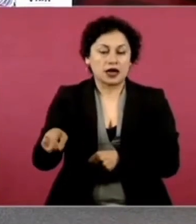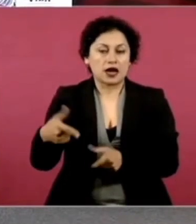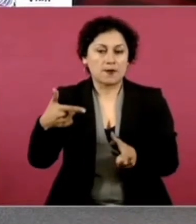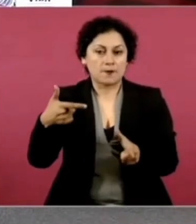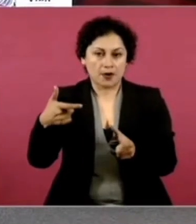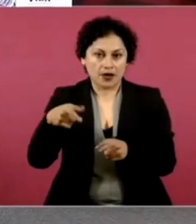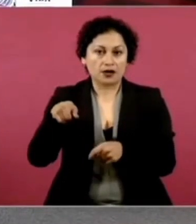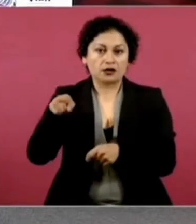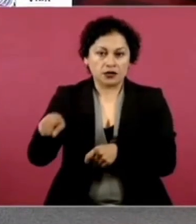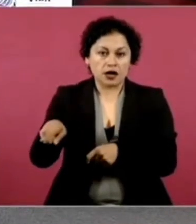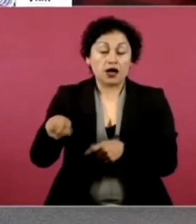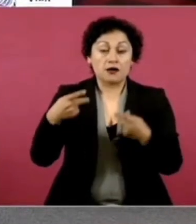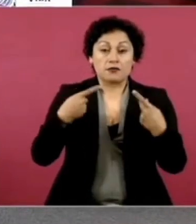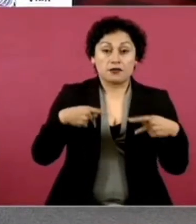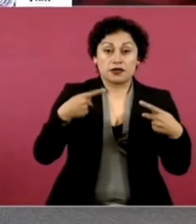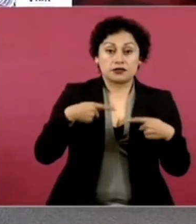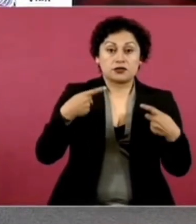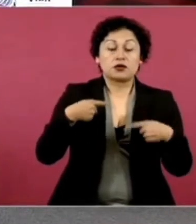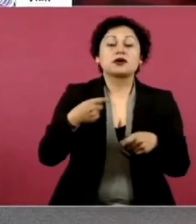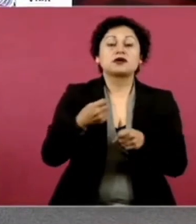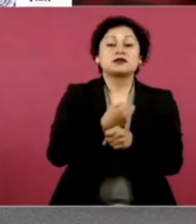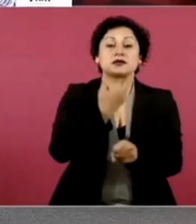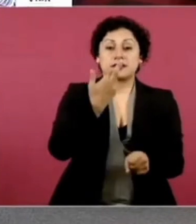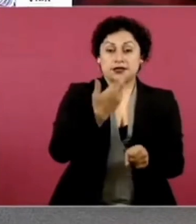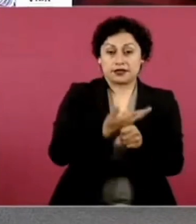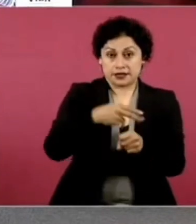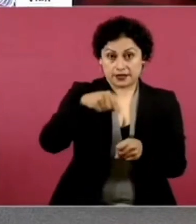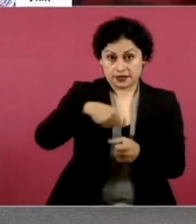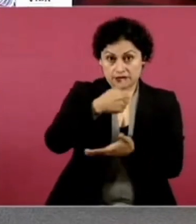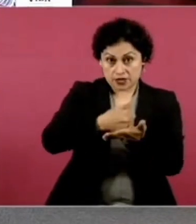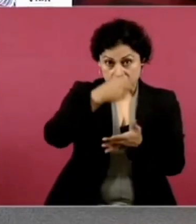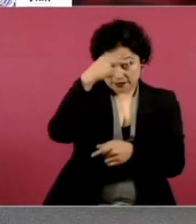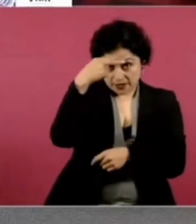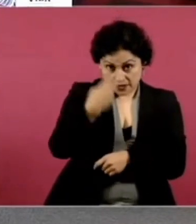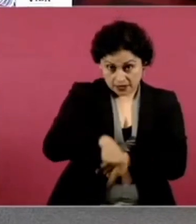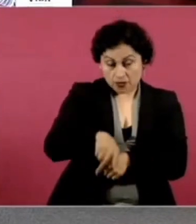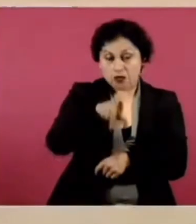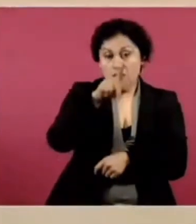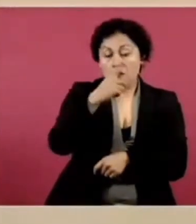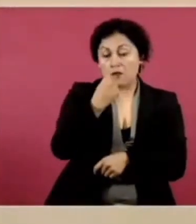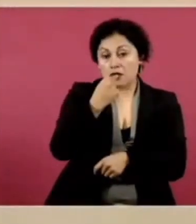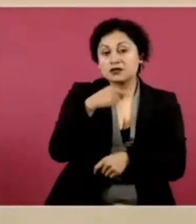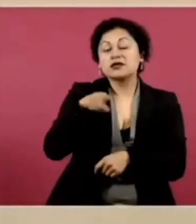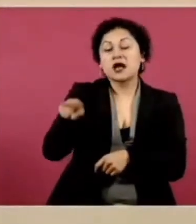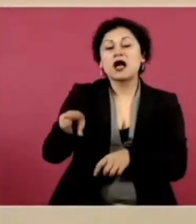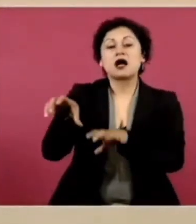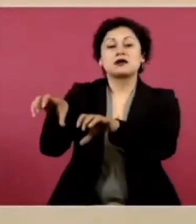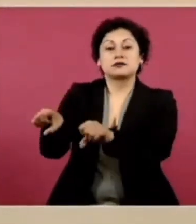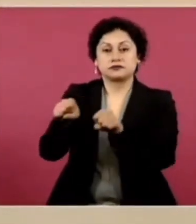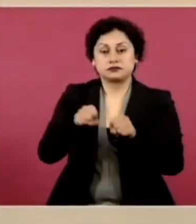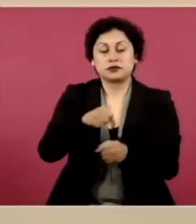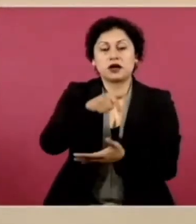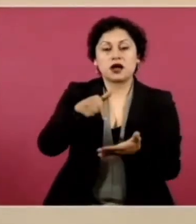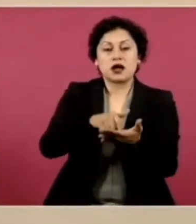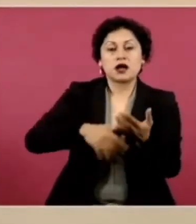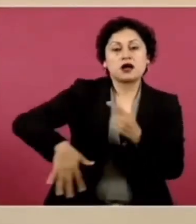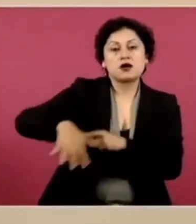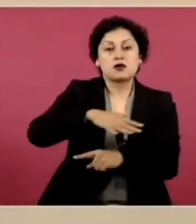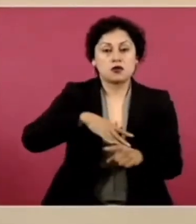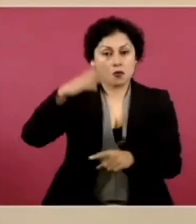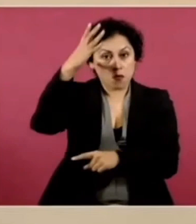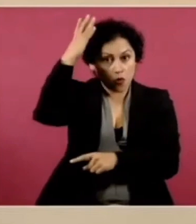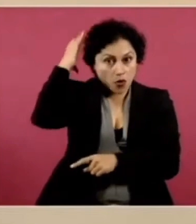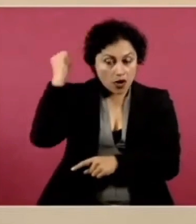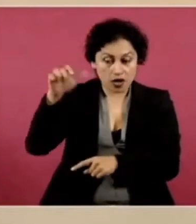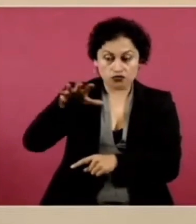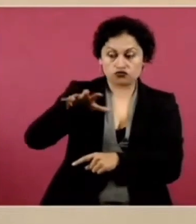fue detenido por elementos de la Secretaría de Seguridad Ciudadana aquí de la Ciudad de México en inmediaciones de la colonia Morelos por su participación